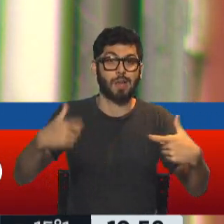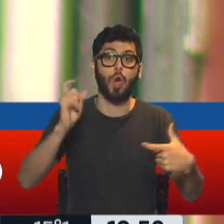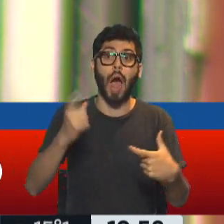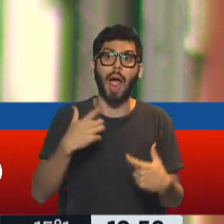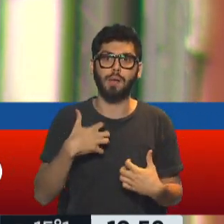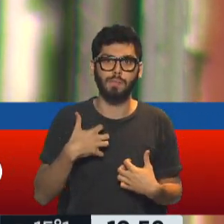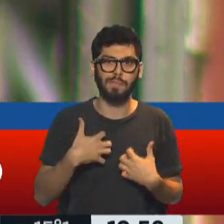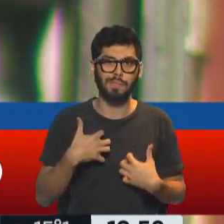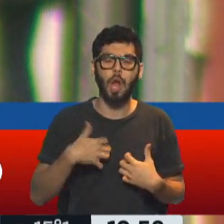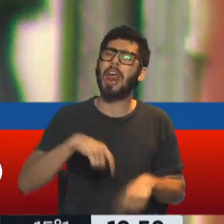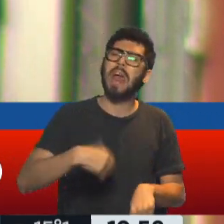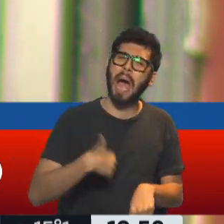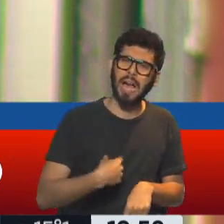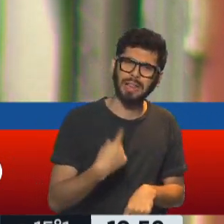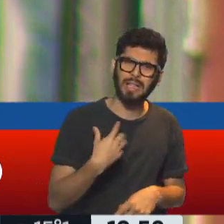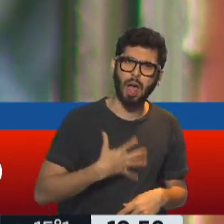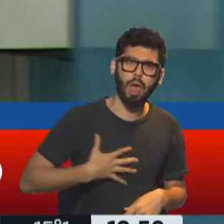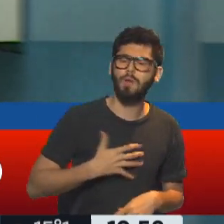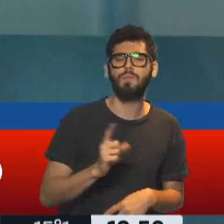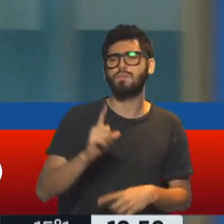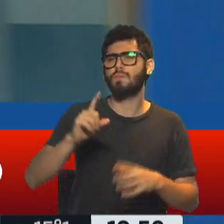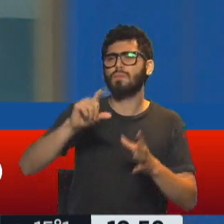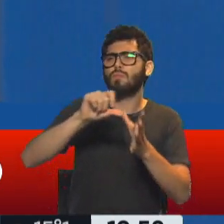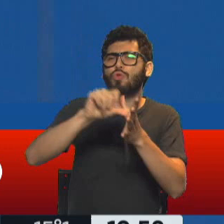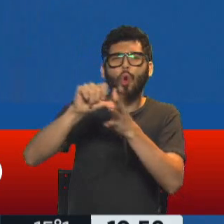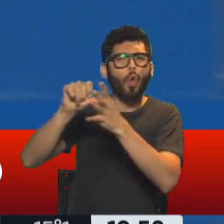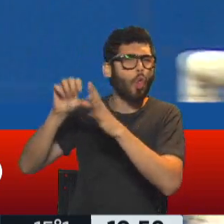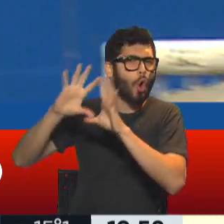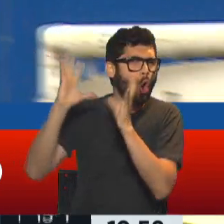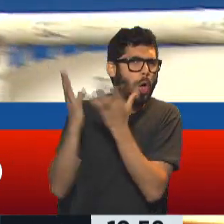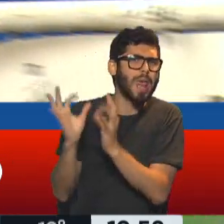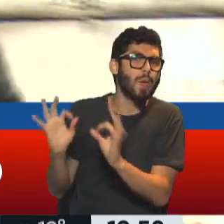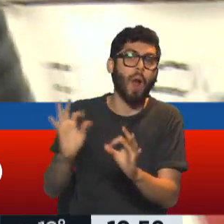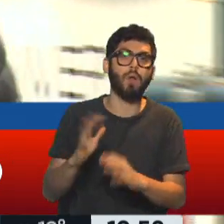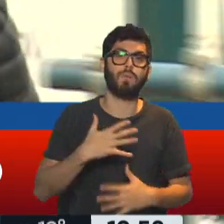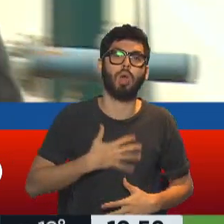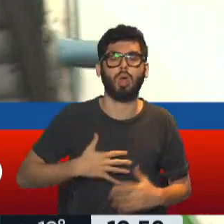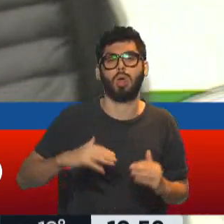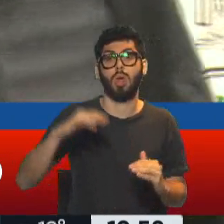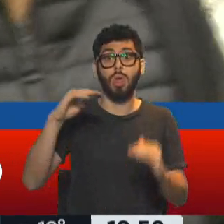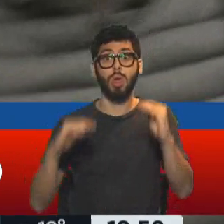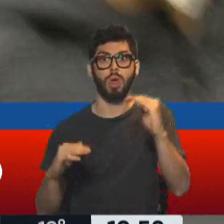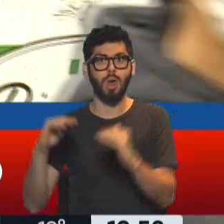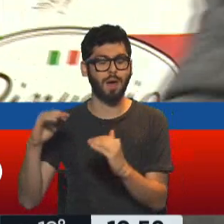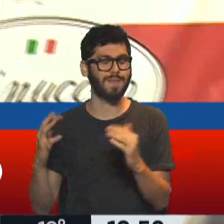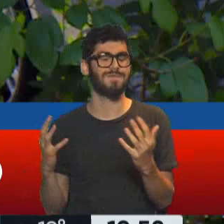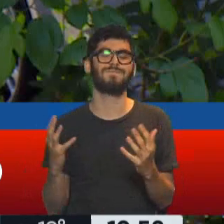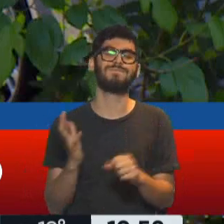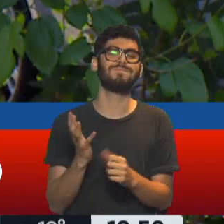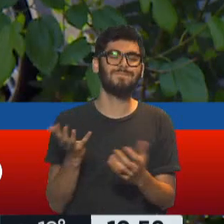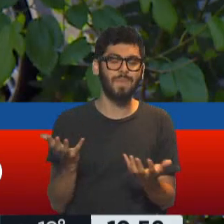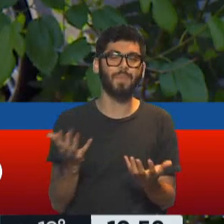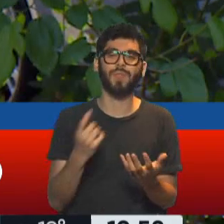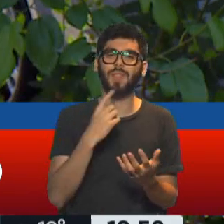ansiedad, no solamente acá en la Argentina, en todos los países, digamos, ha habido estas oscilaciones, ¿no? Por eso se habla de